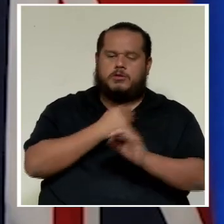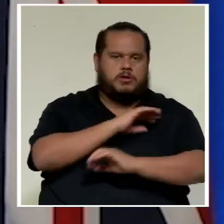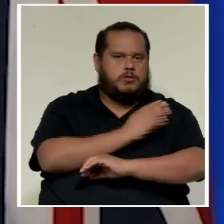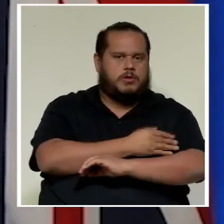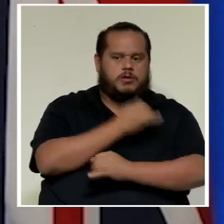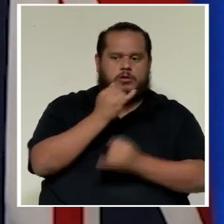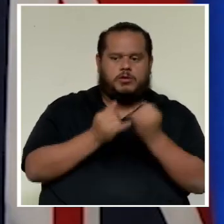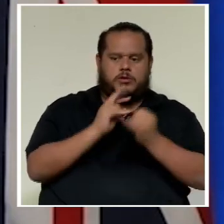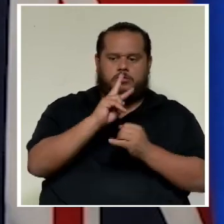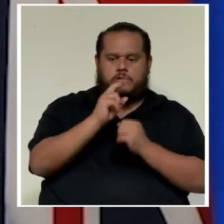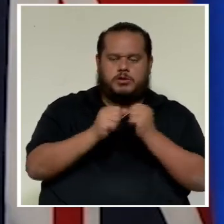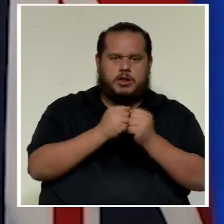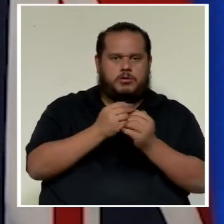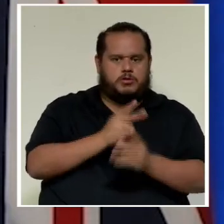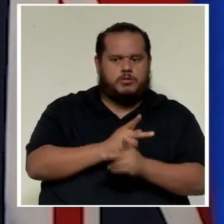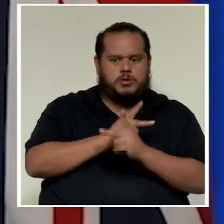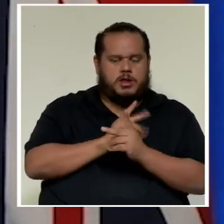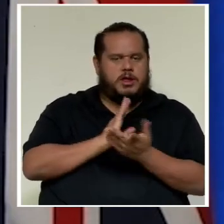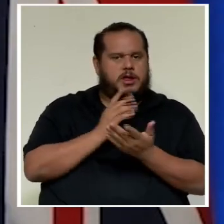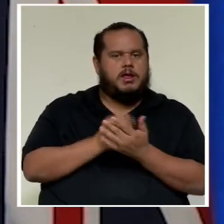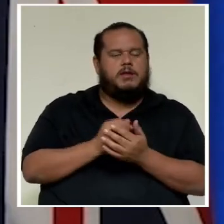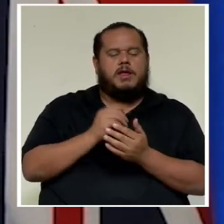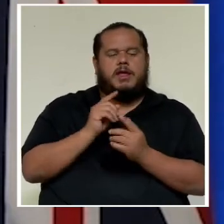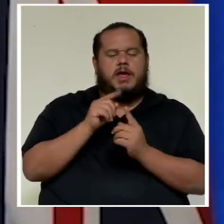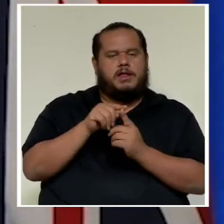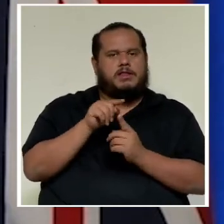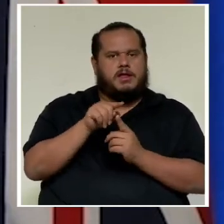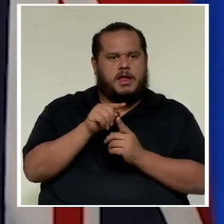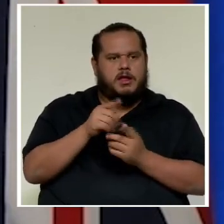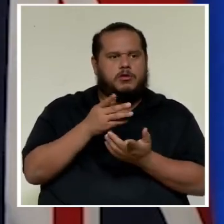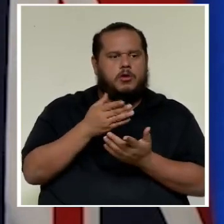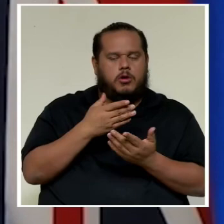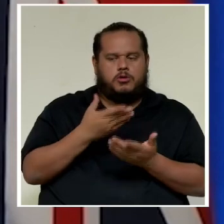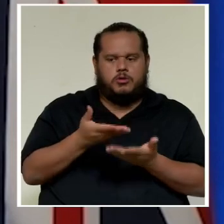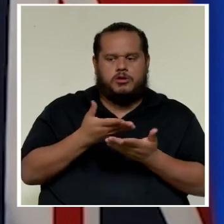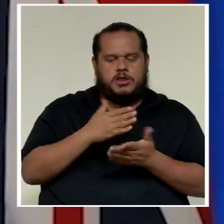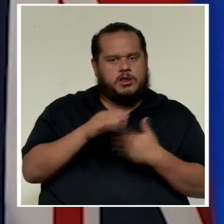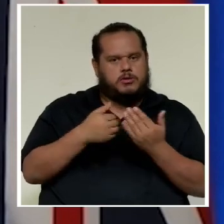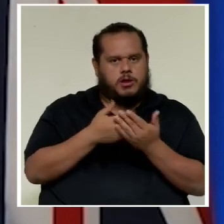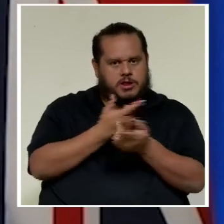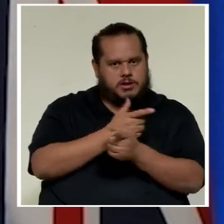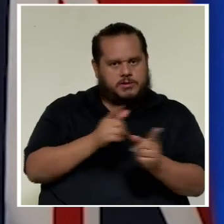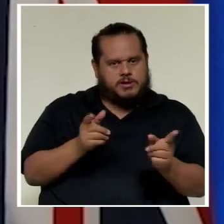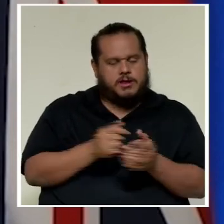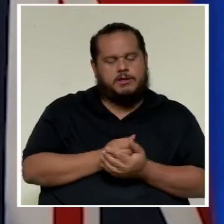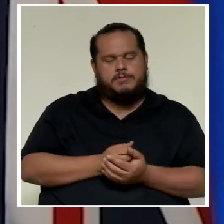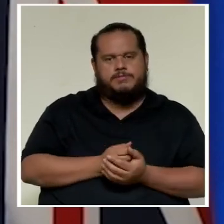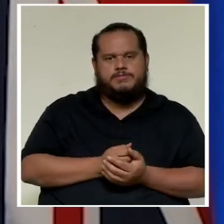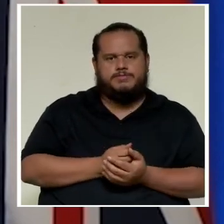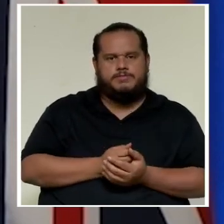años finalmente nos protegen mientras restauramos totalmente nuestras libertades.